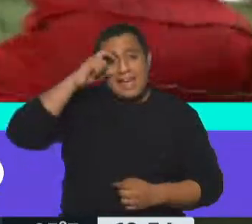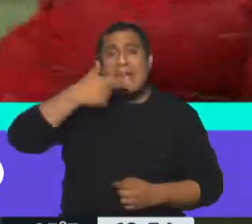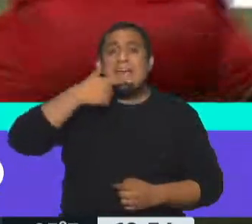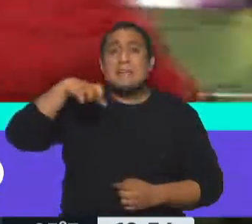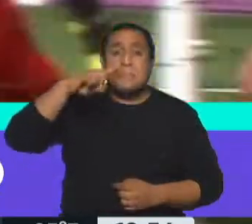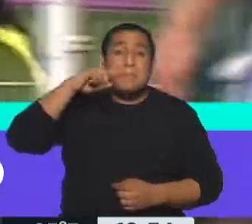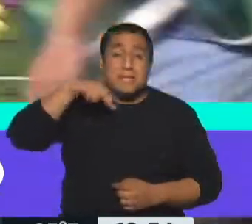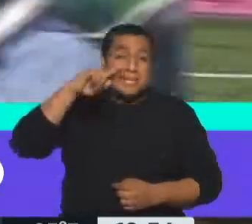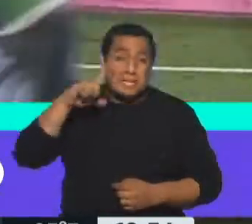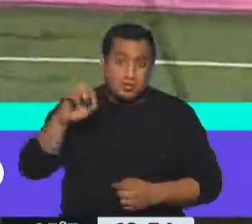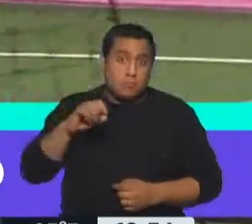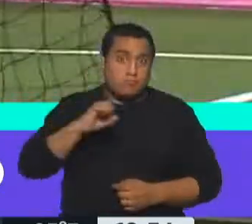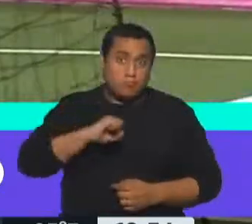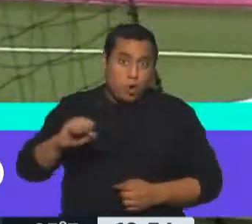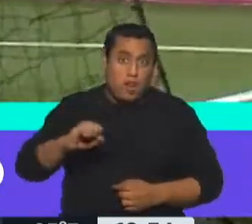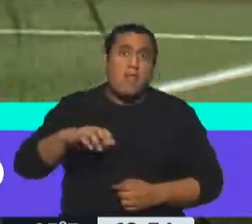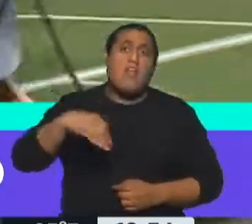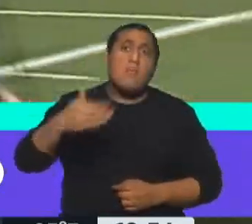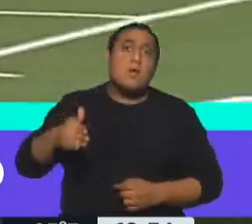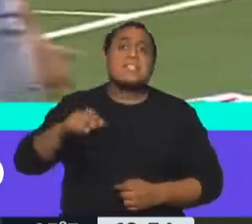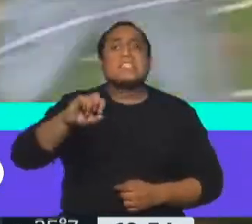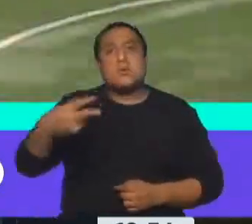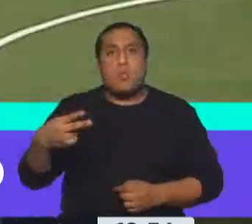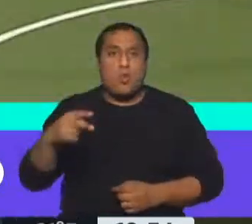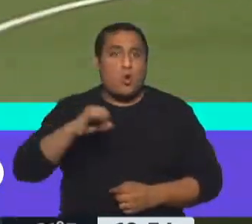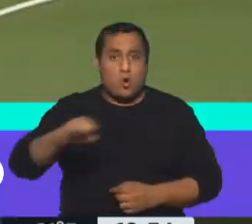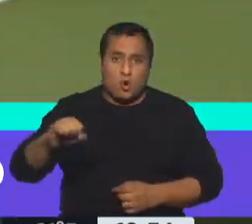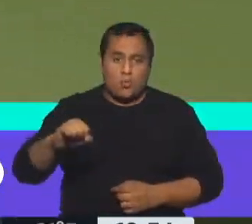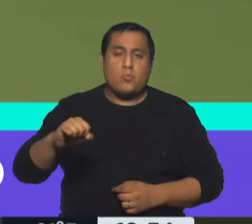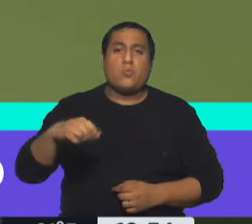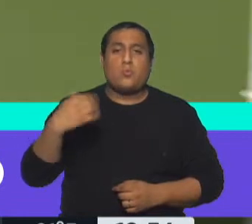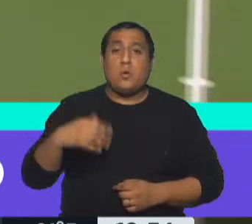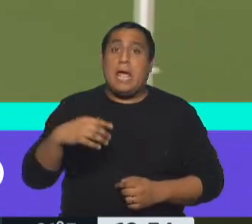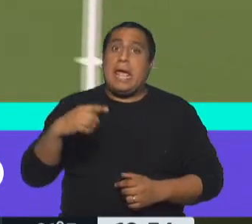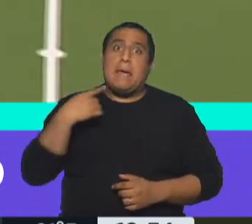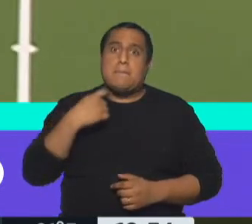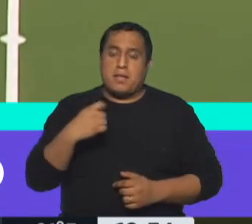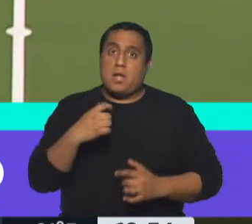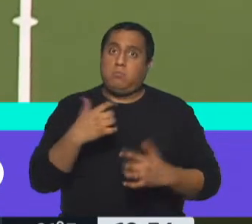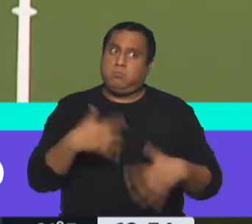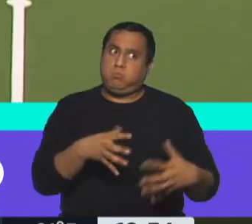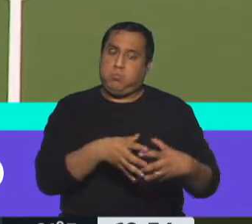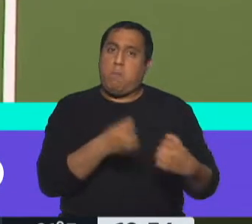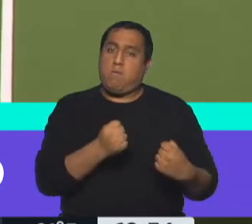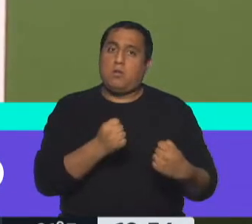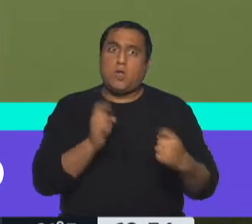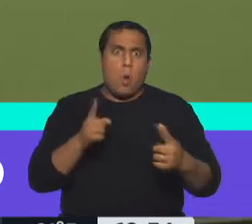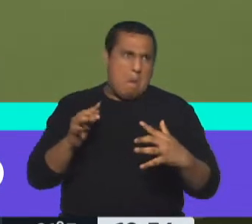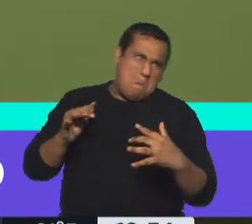ocasión, después va a estar marcando el segundo ante lo que es una verdadera potencia España, para quedarse allí entonces con la